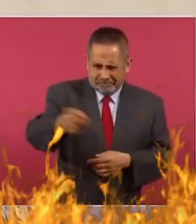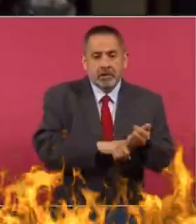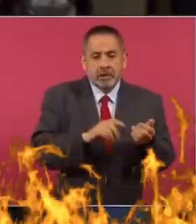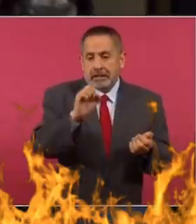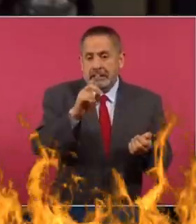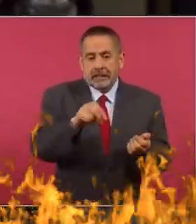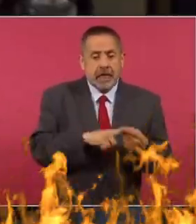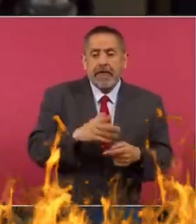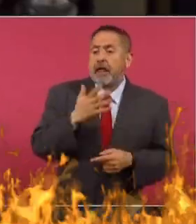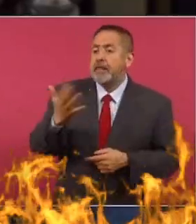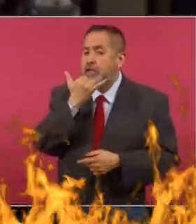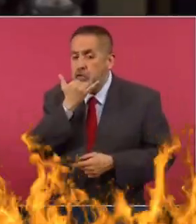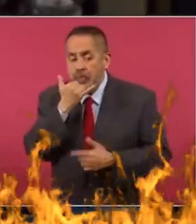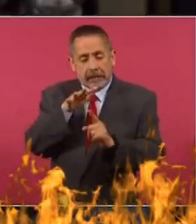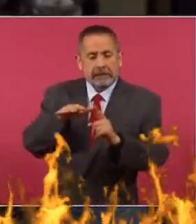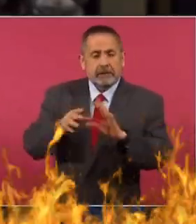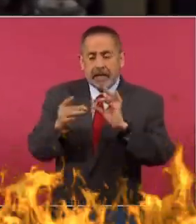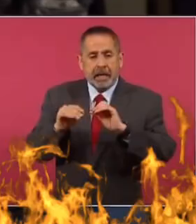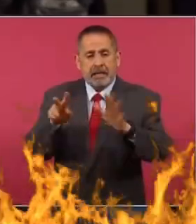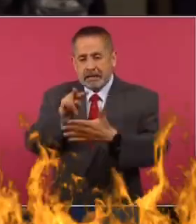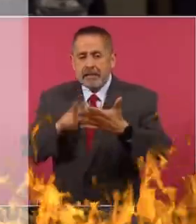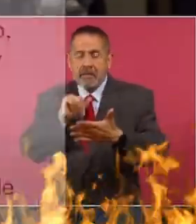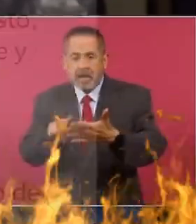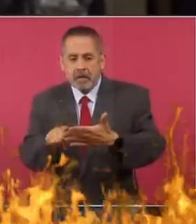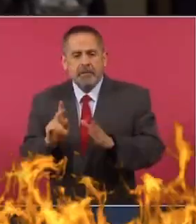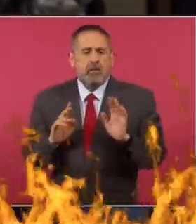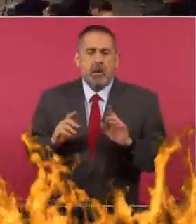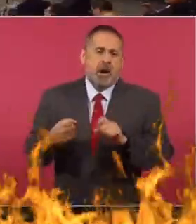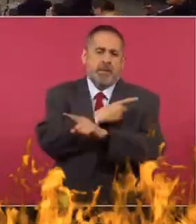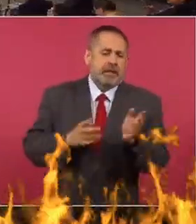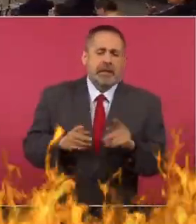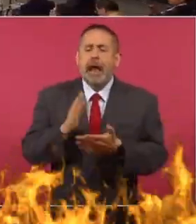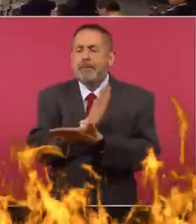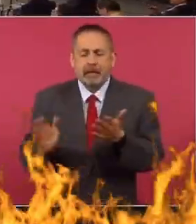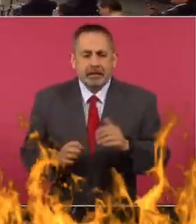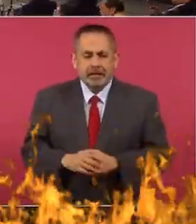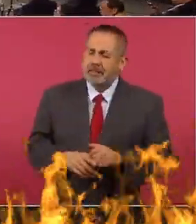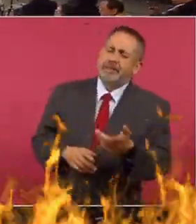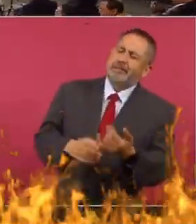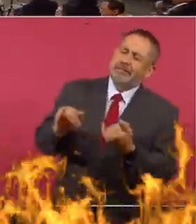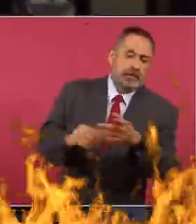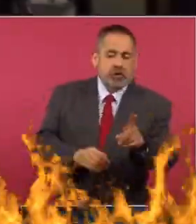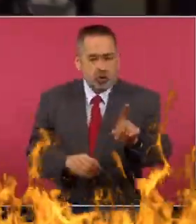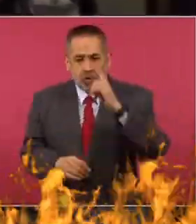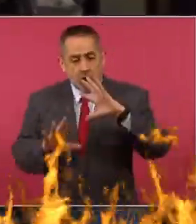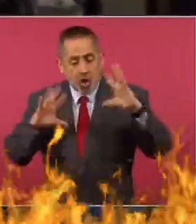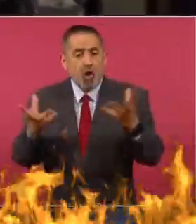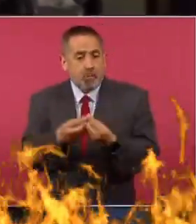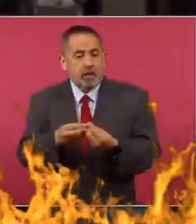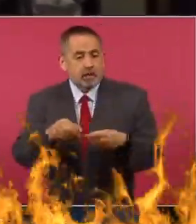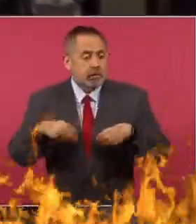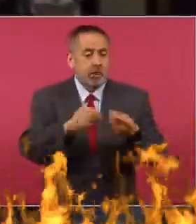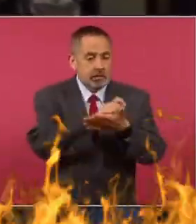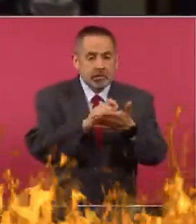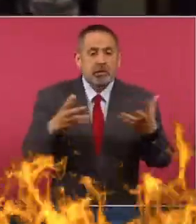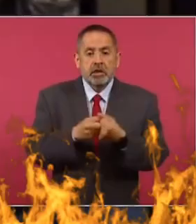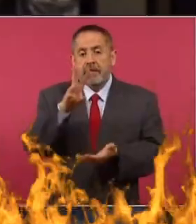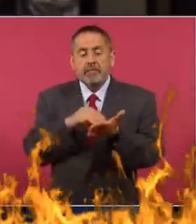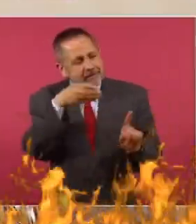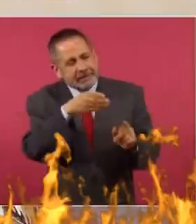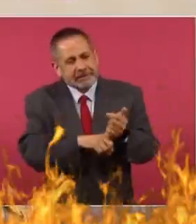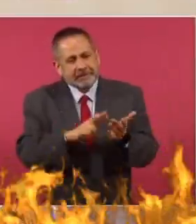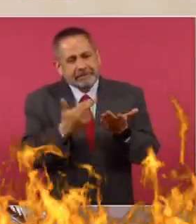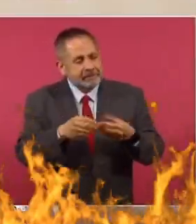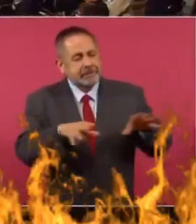denuncia. La disculpa se ofrece en torno a la mala interpretación que se hizo de una cifra, pero eso no impacta en absolutamente nada. ¿Cómo no va a impactar? No, permítame. El tema que tiene que ver con el monto total que se manejó en el reportaje, que son 3 mil millones de